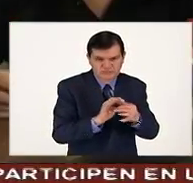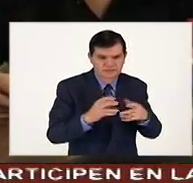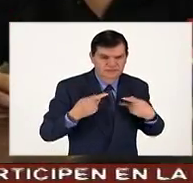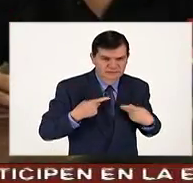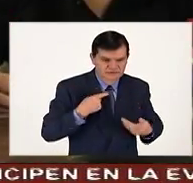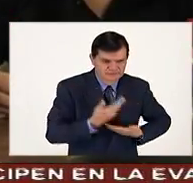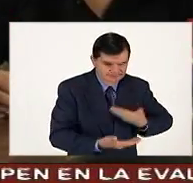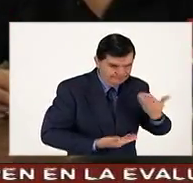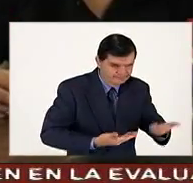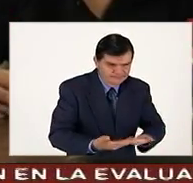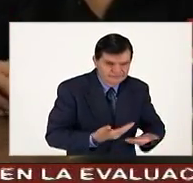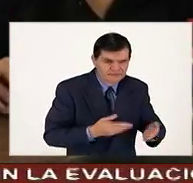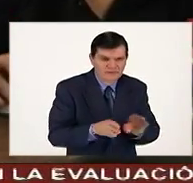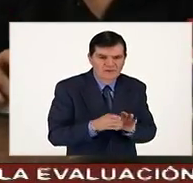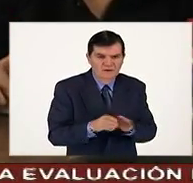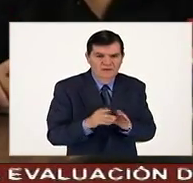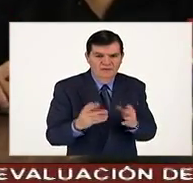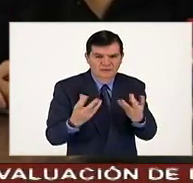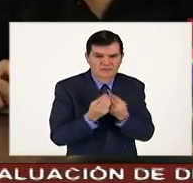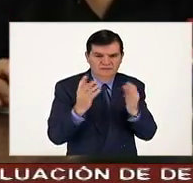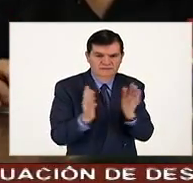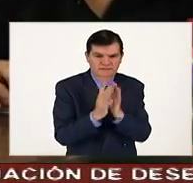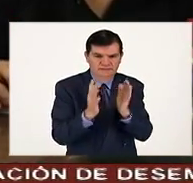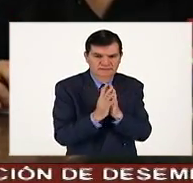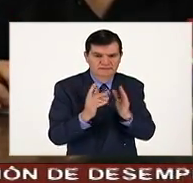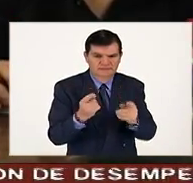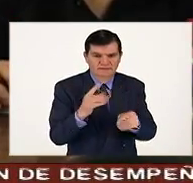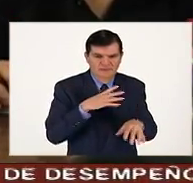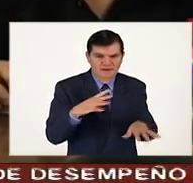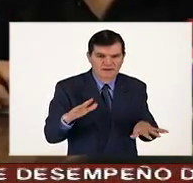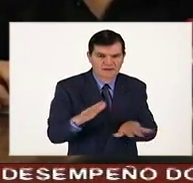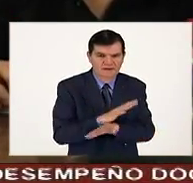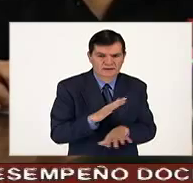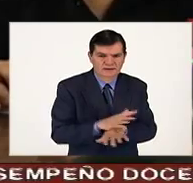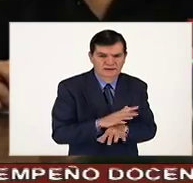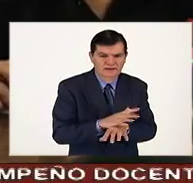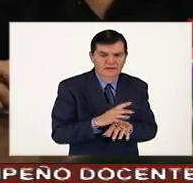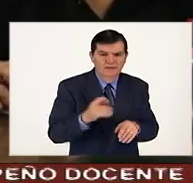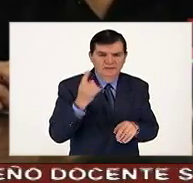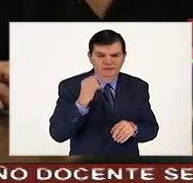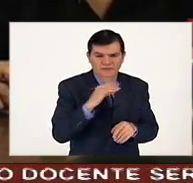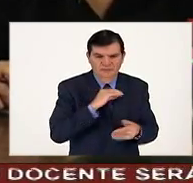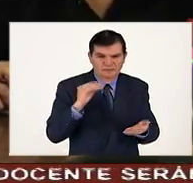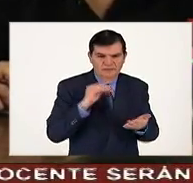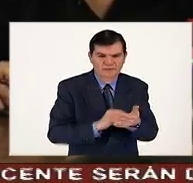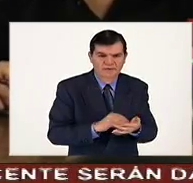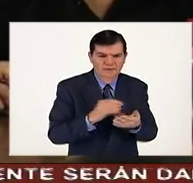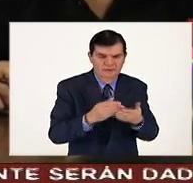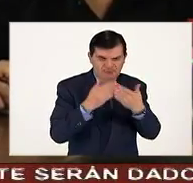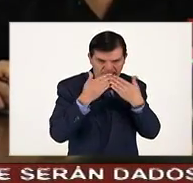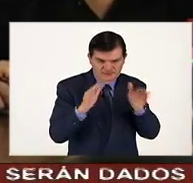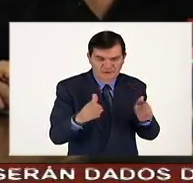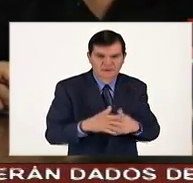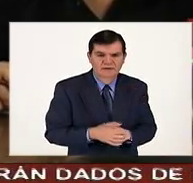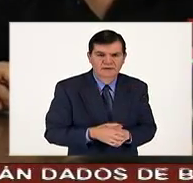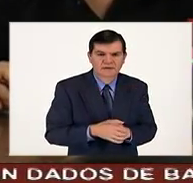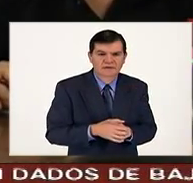personas, las ganas de participar, de hacer un cambio pequeño, ¿no? De poder claro. tener la apertura